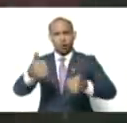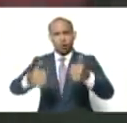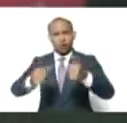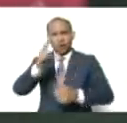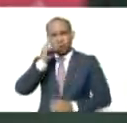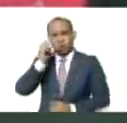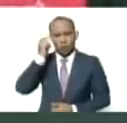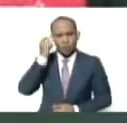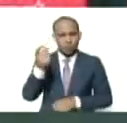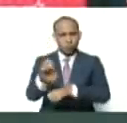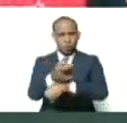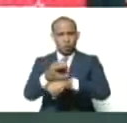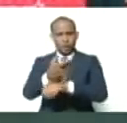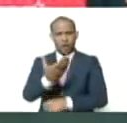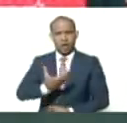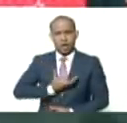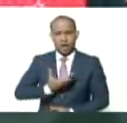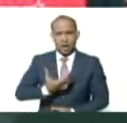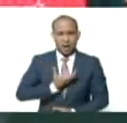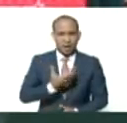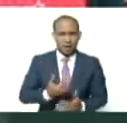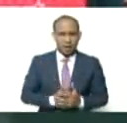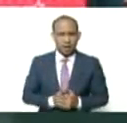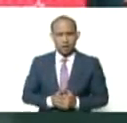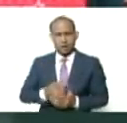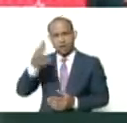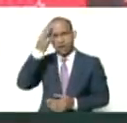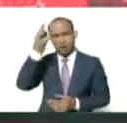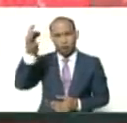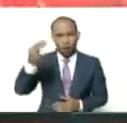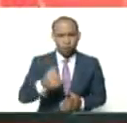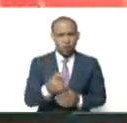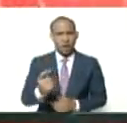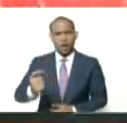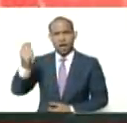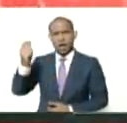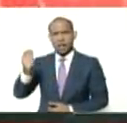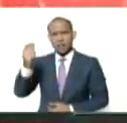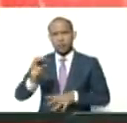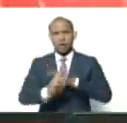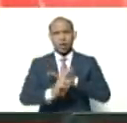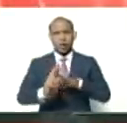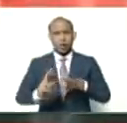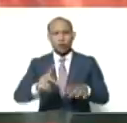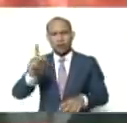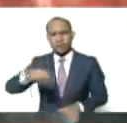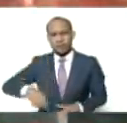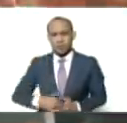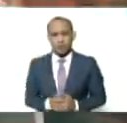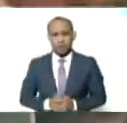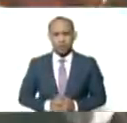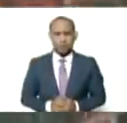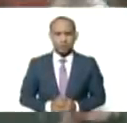candidaturas a gobernaciones, a alcaldías, a concejales y a diputados regionales.